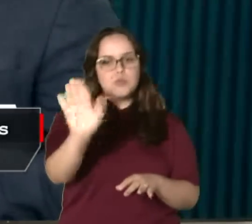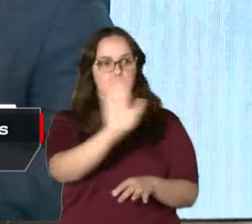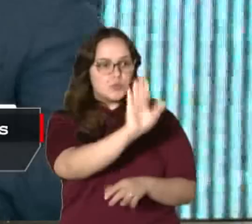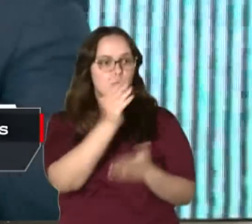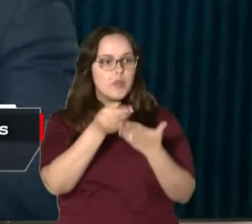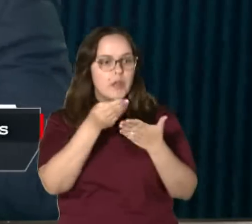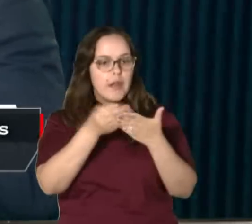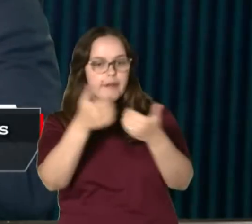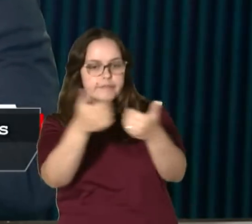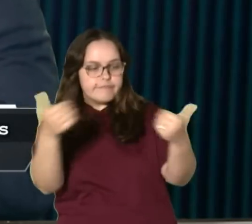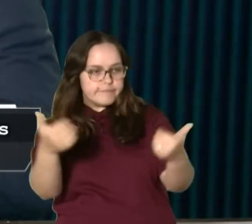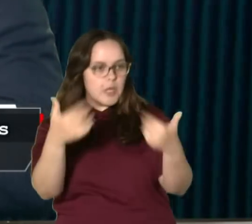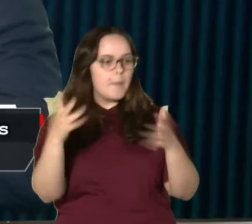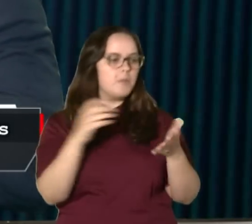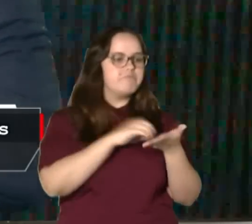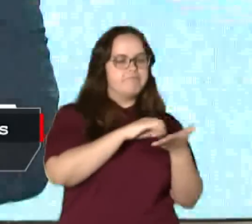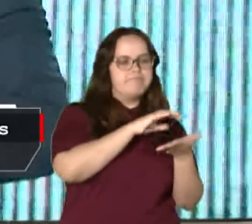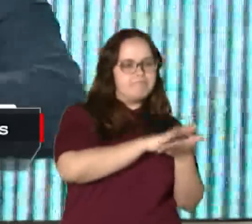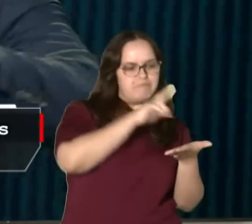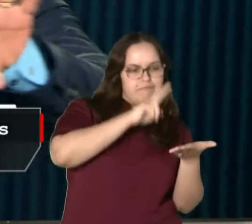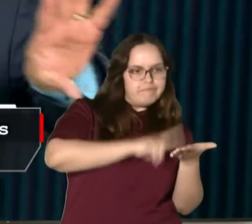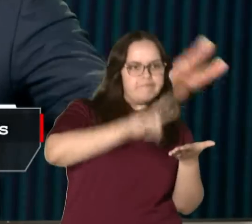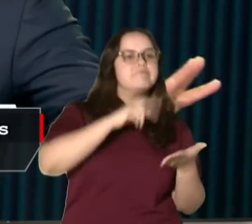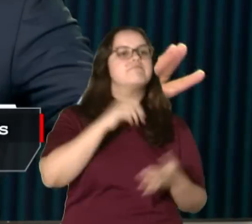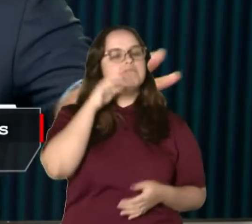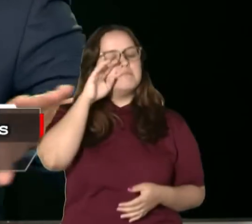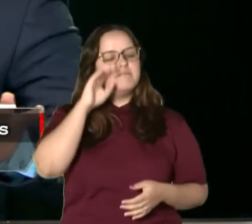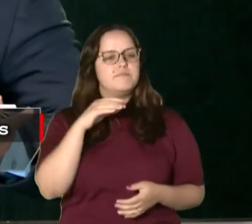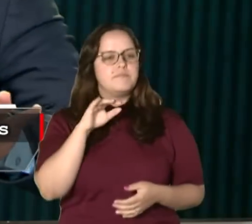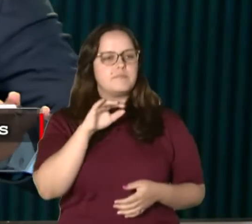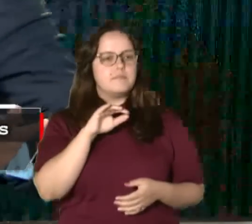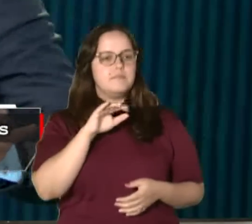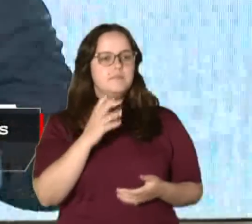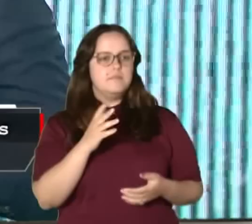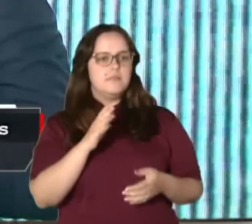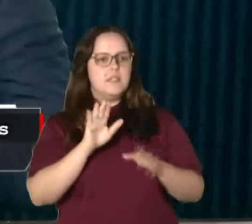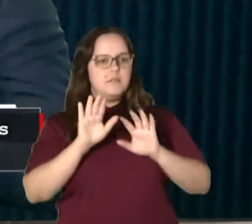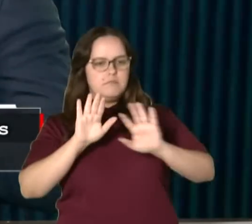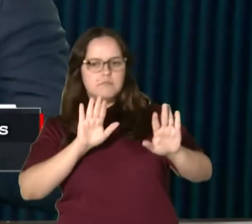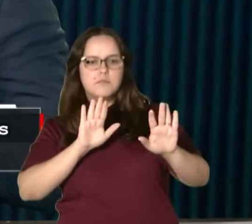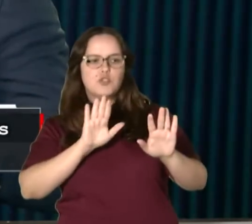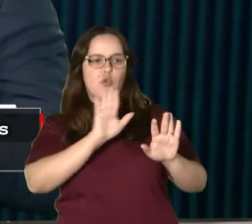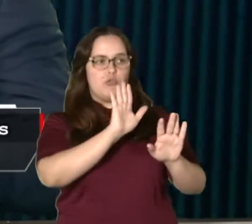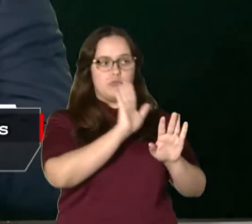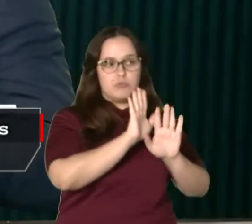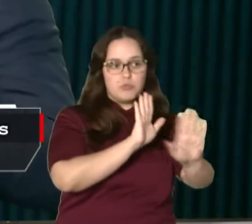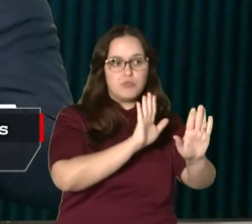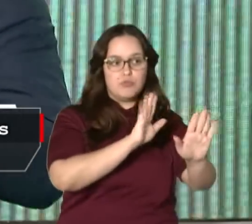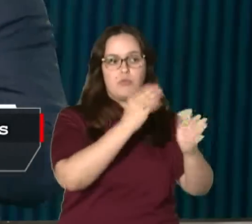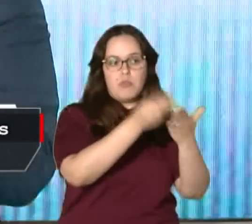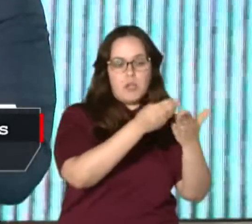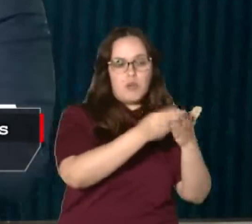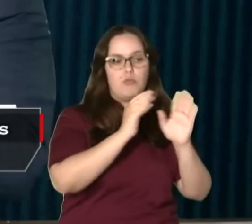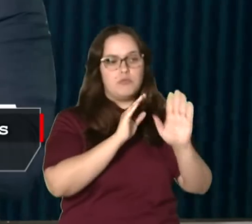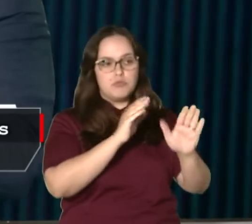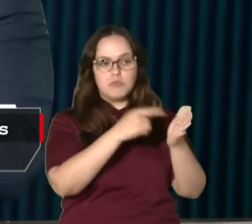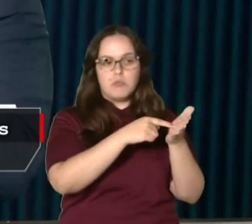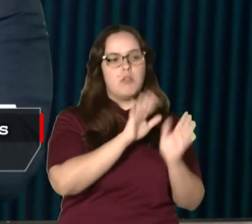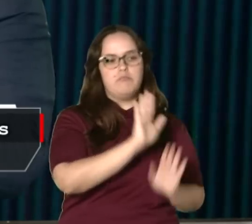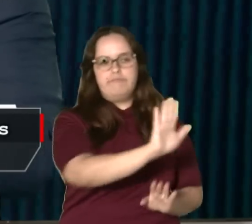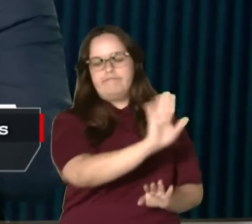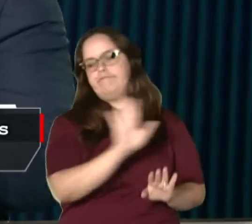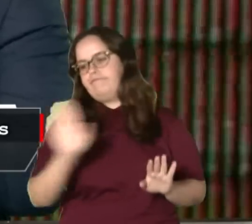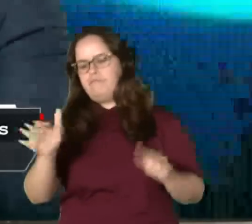la que se usa son la separación absoluta que eso es lo de ella es de ella y los de él es de él se usa para personas que quieren